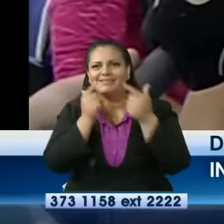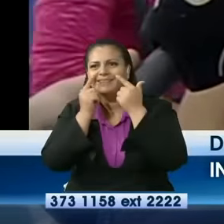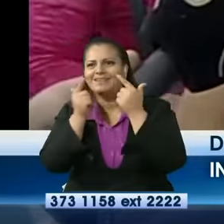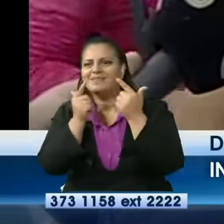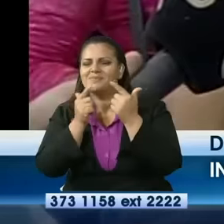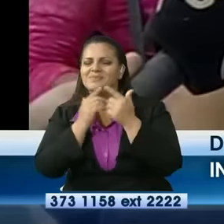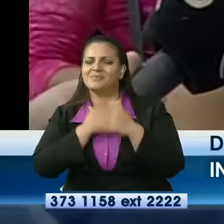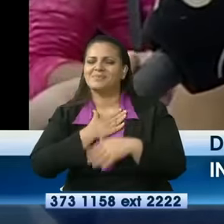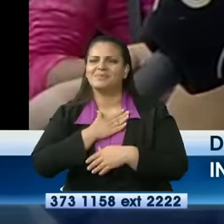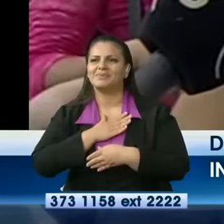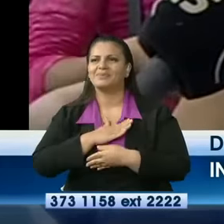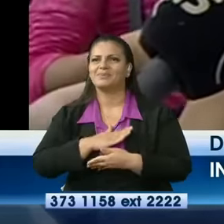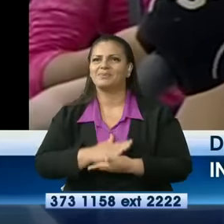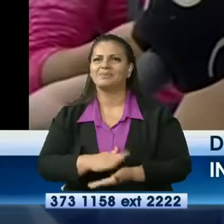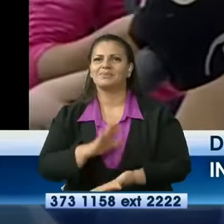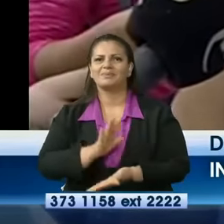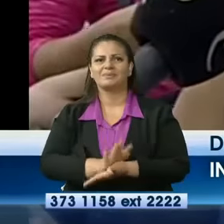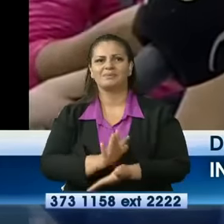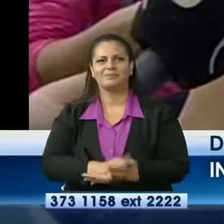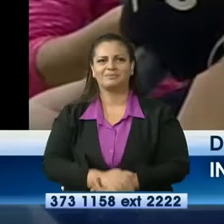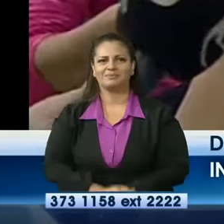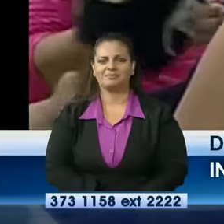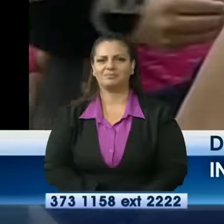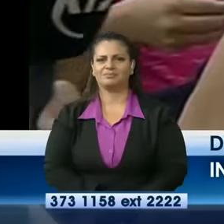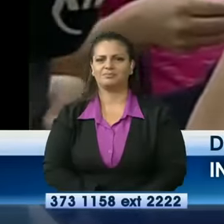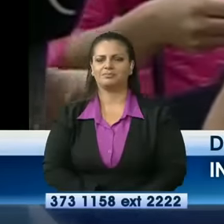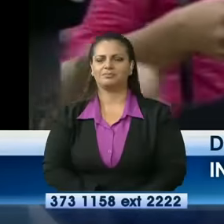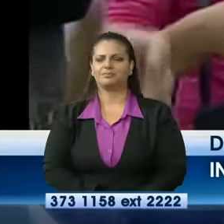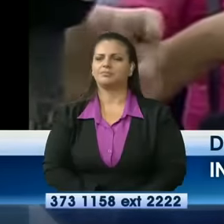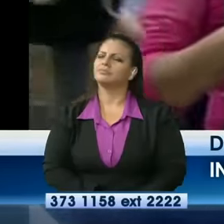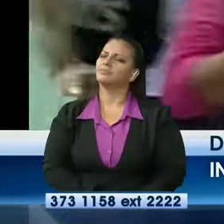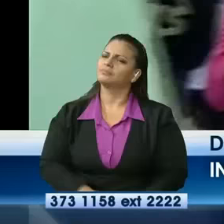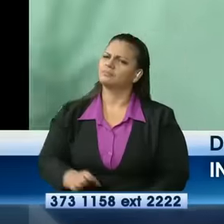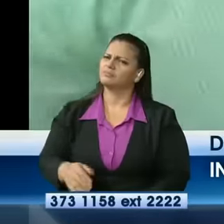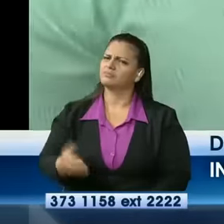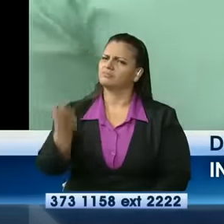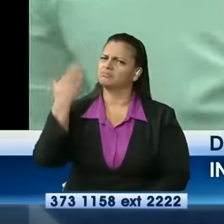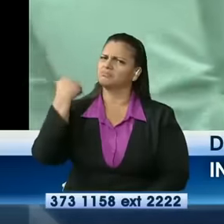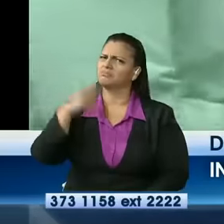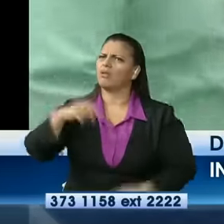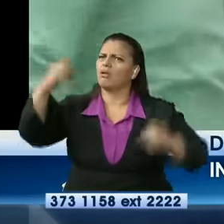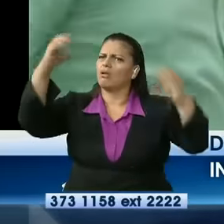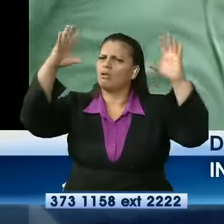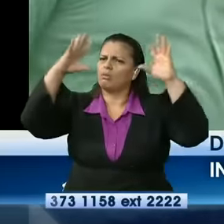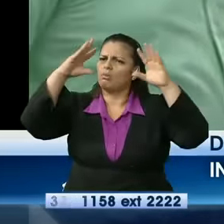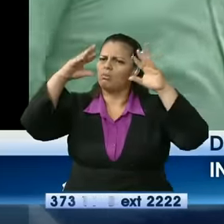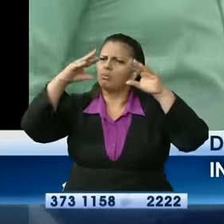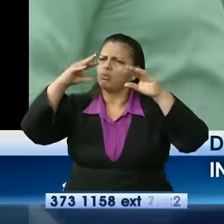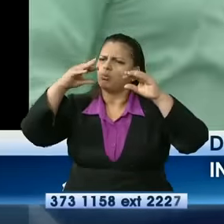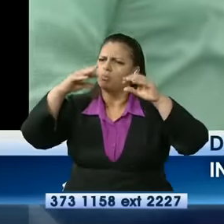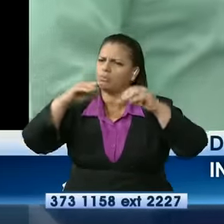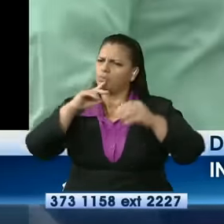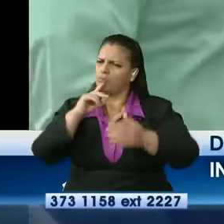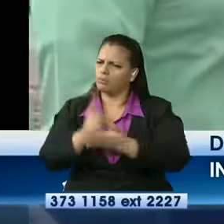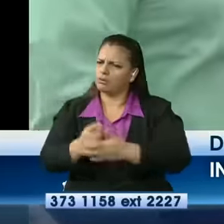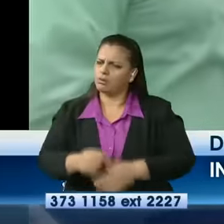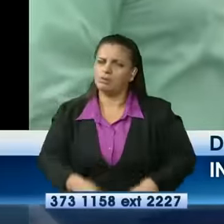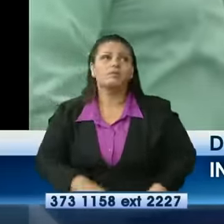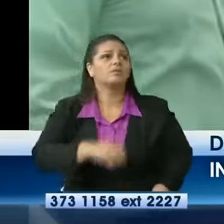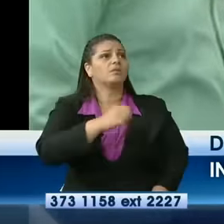tranquilos, ya se respira como un poquito más de aire. Claro. Oiga, me contaban que antes aquí en Sociovivienda estaba bien oscuro. Sí, no había luminarias. Sí,